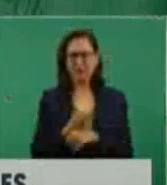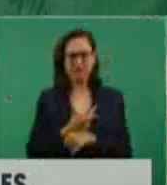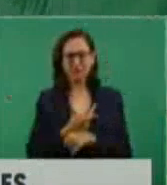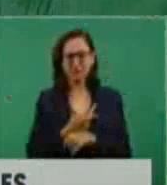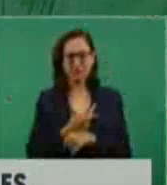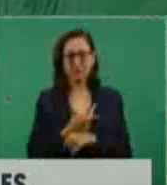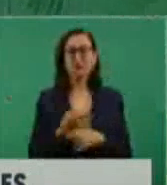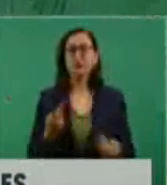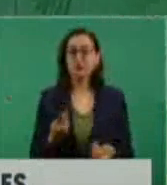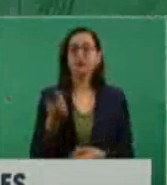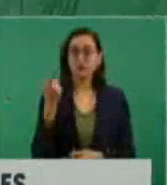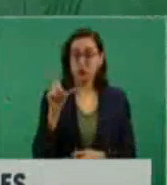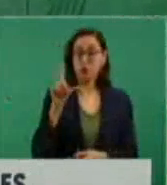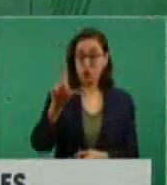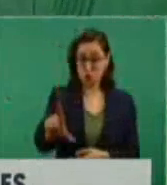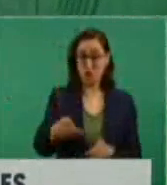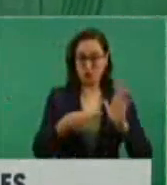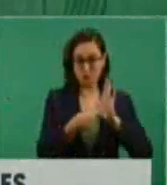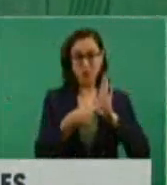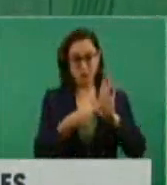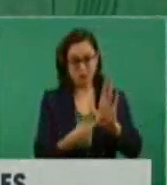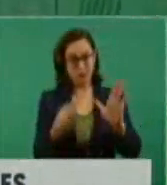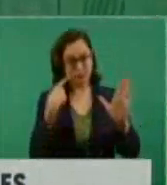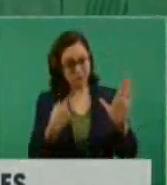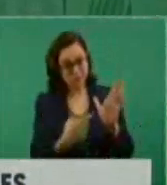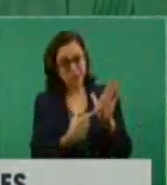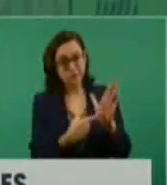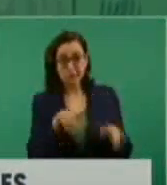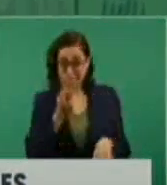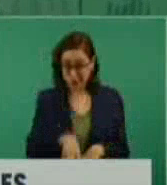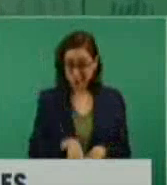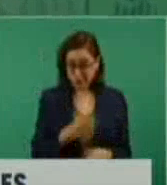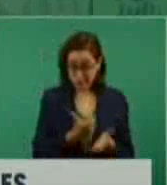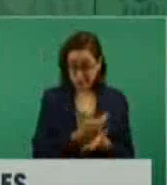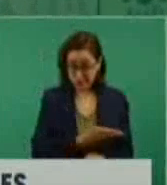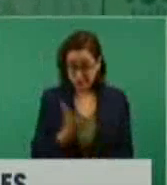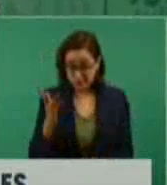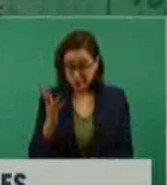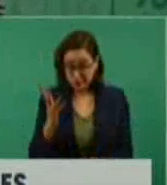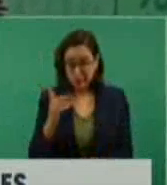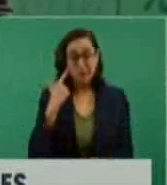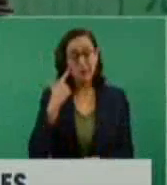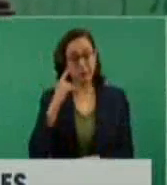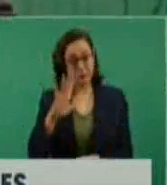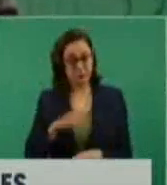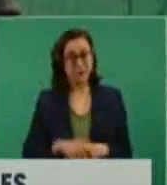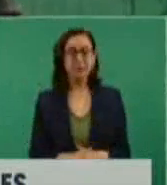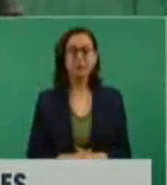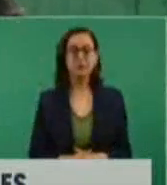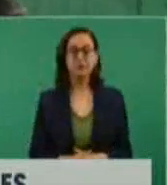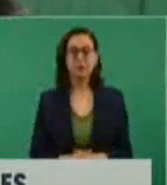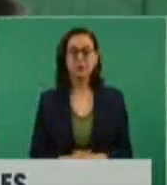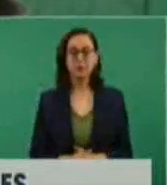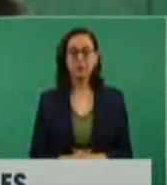excepciones, sino también en conferencias de prensa o cualquier otra modalidad de política de comunicación